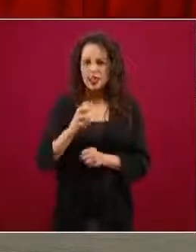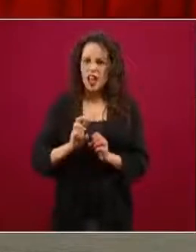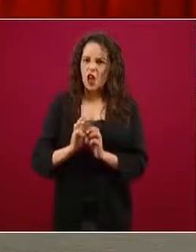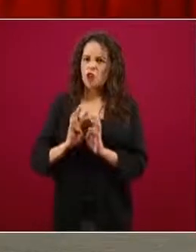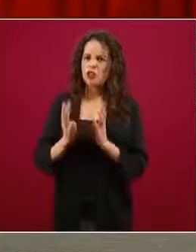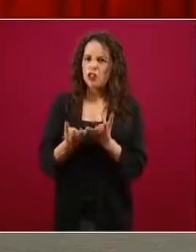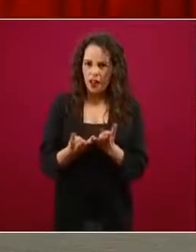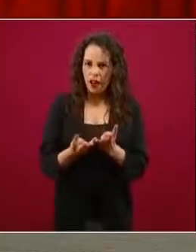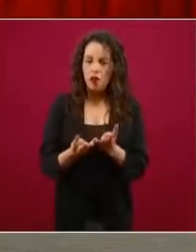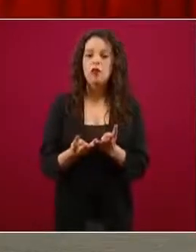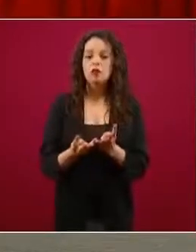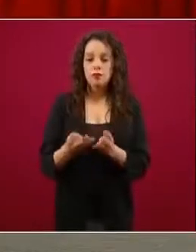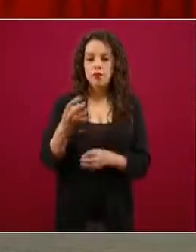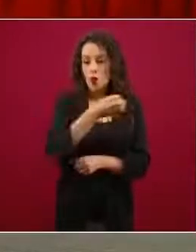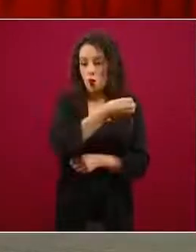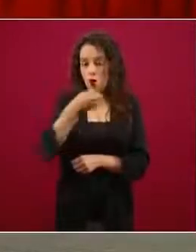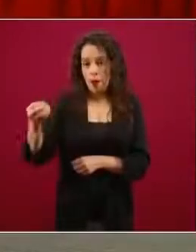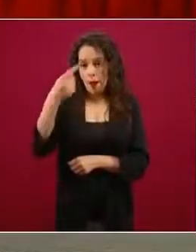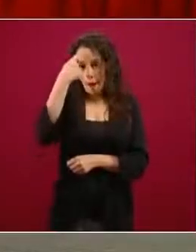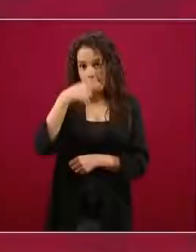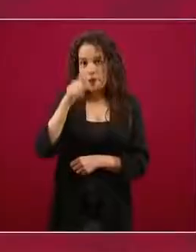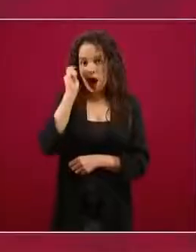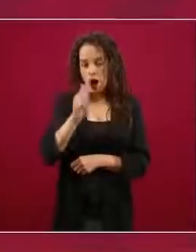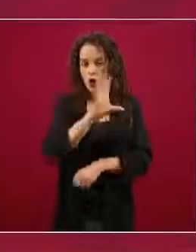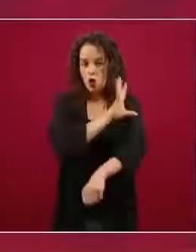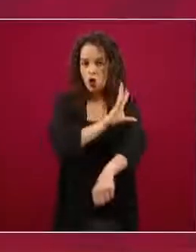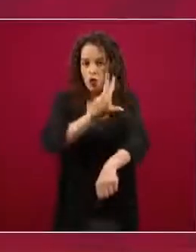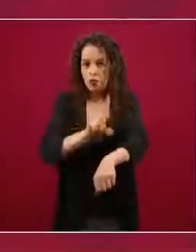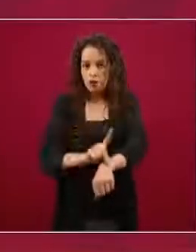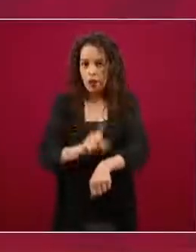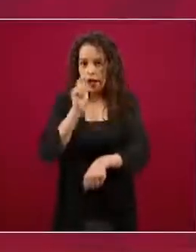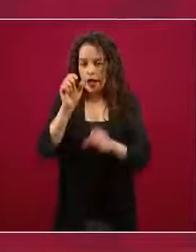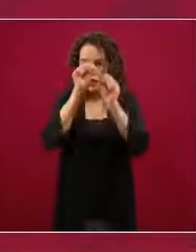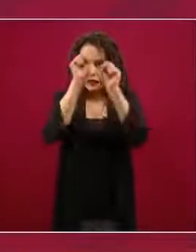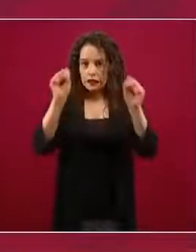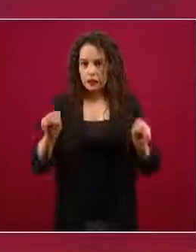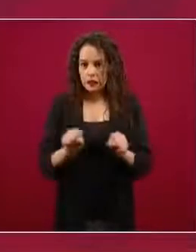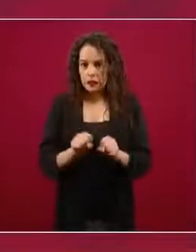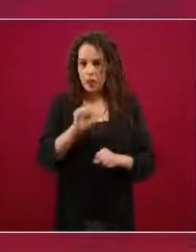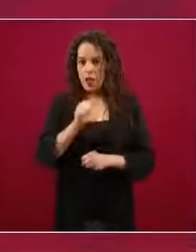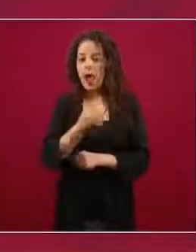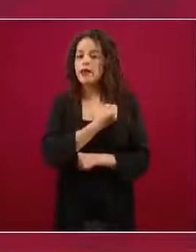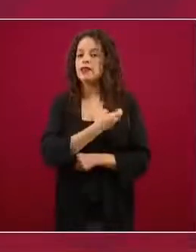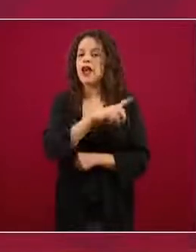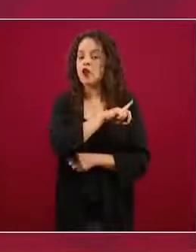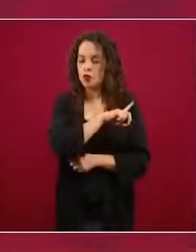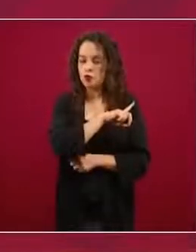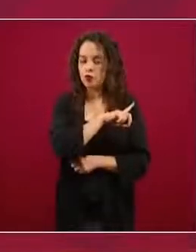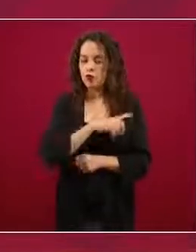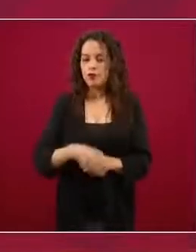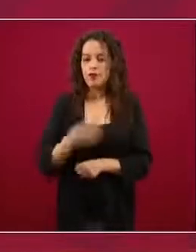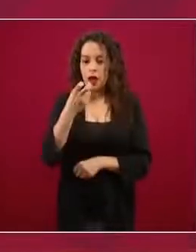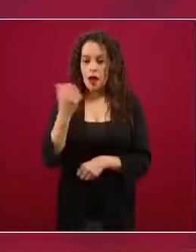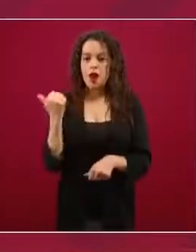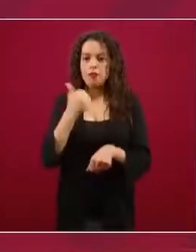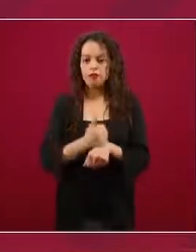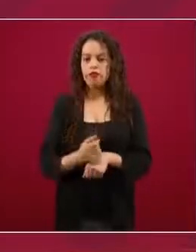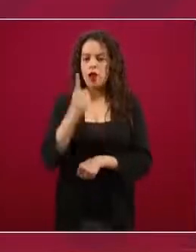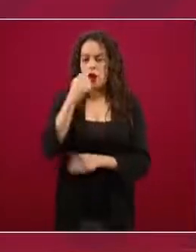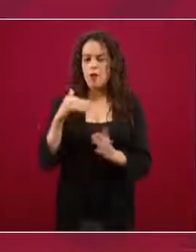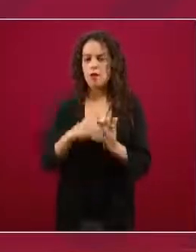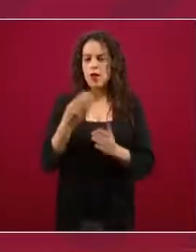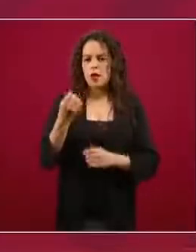Consejo es un órgano de coordinación del Sistema Nacional de Salud o del sector salud. Se estableció en